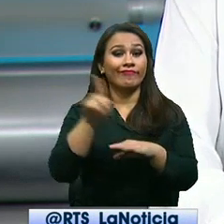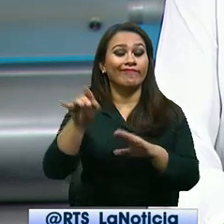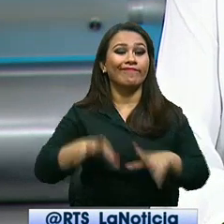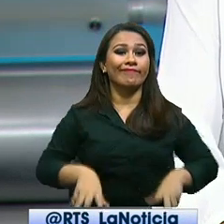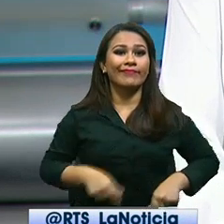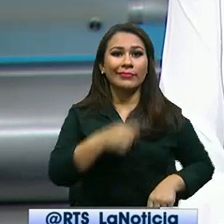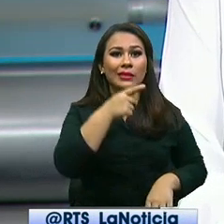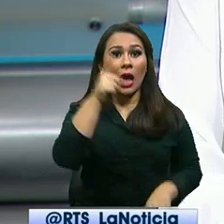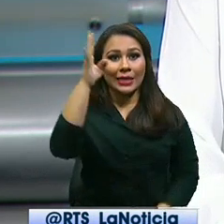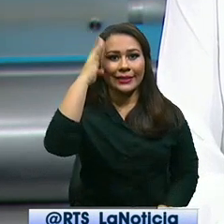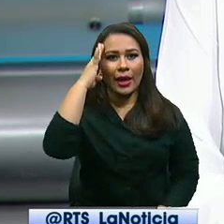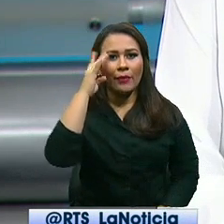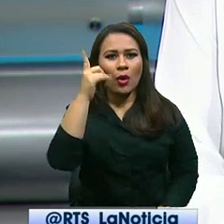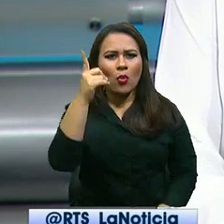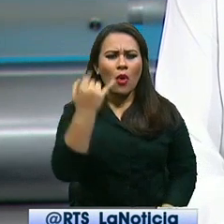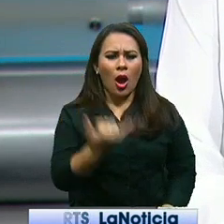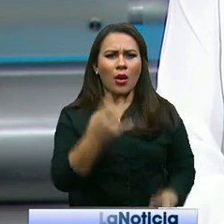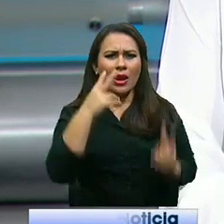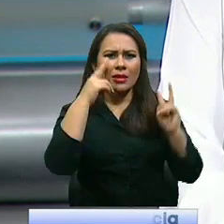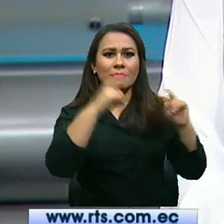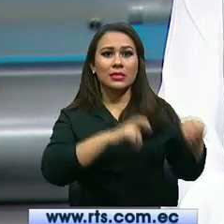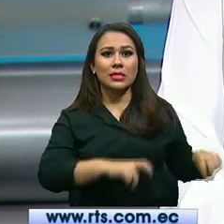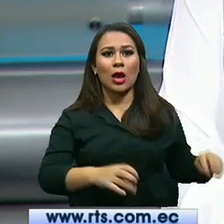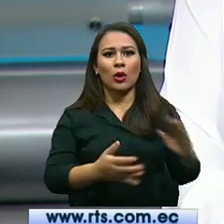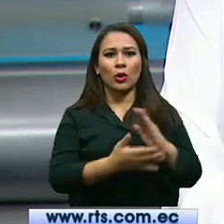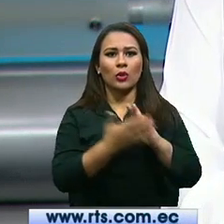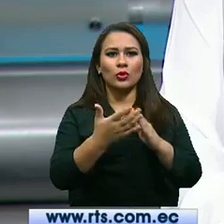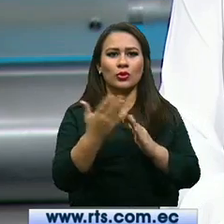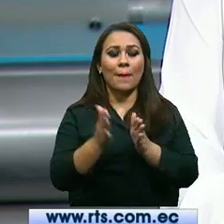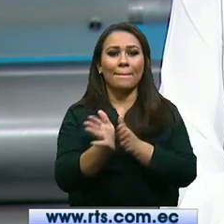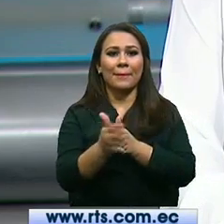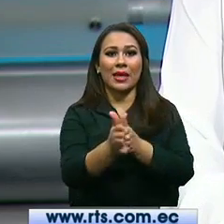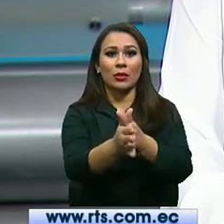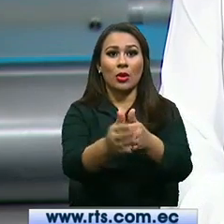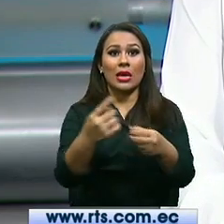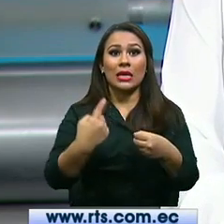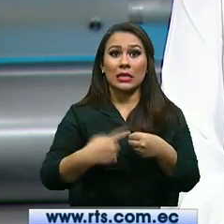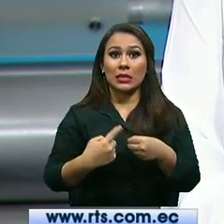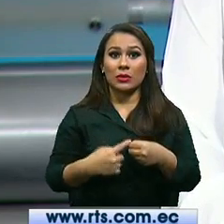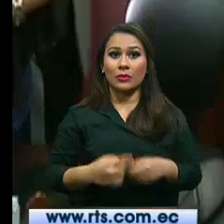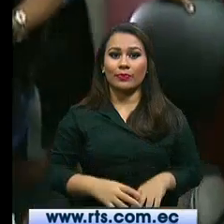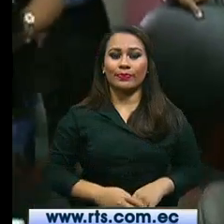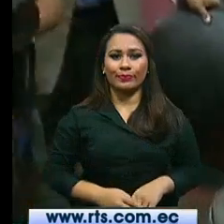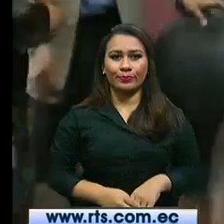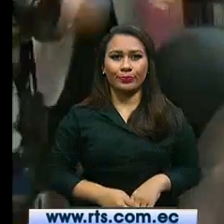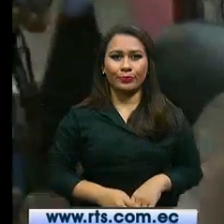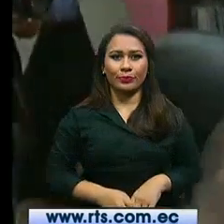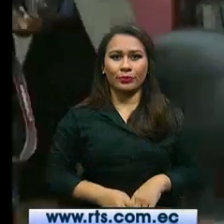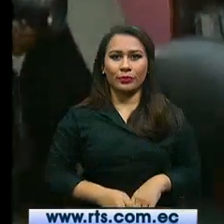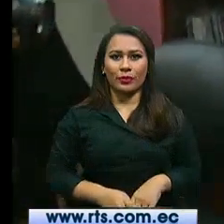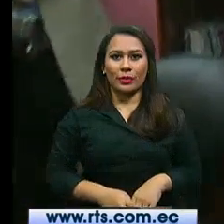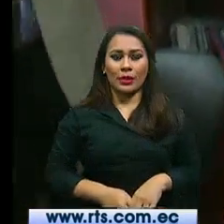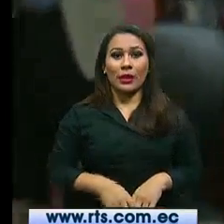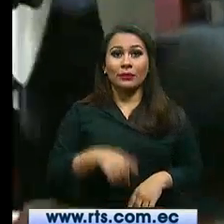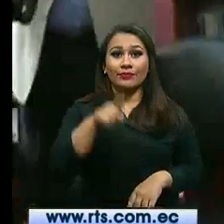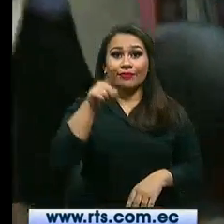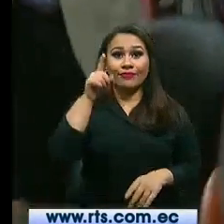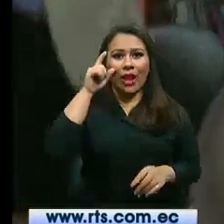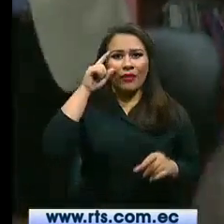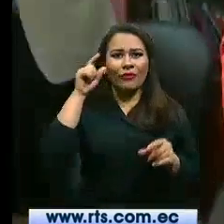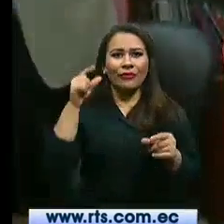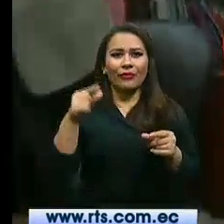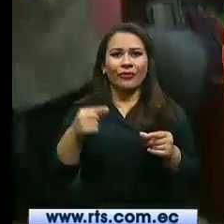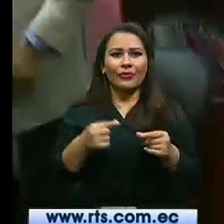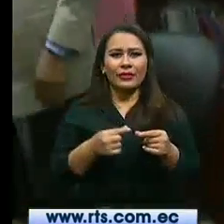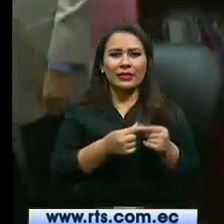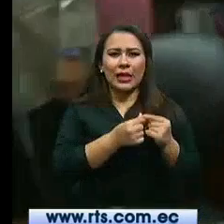Una de las obras que se investiga es la construcción del metro de Quito. Es el fiscal Juan Delgado de la Unidad de Lucha Anticorrupción